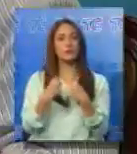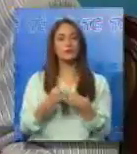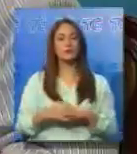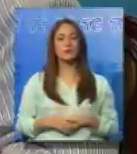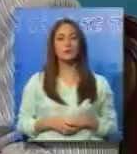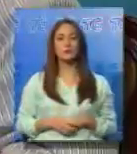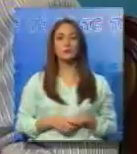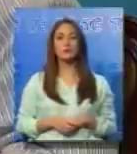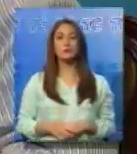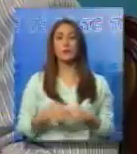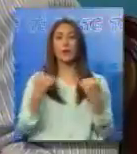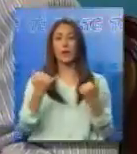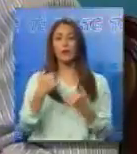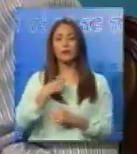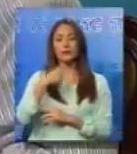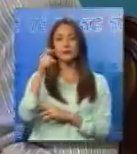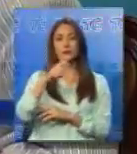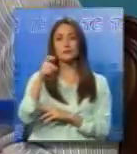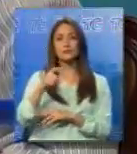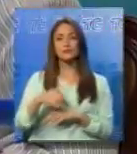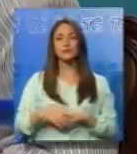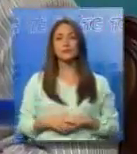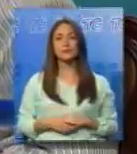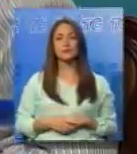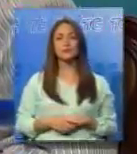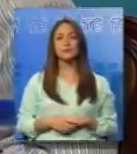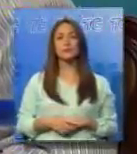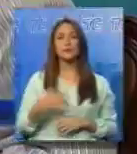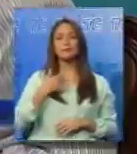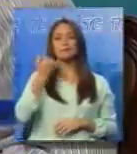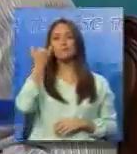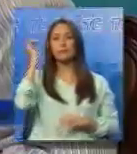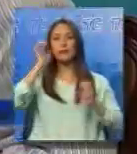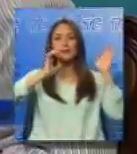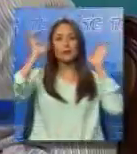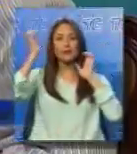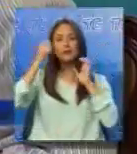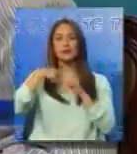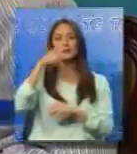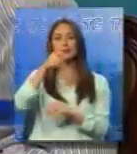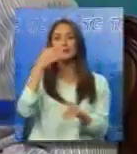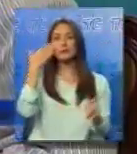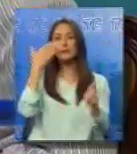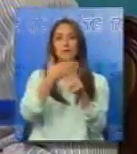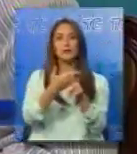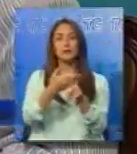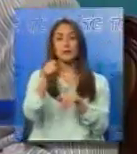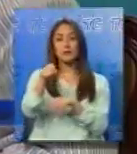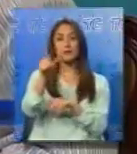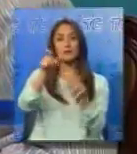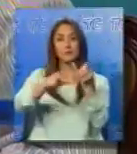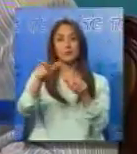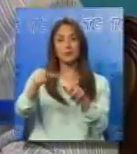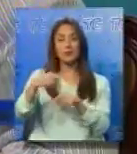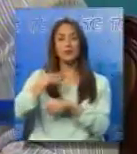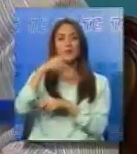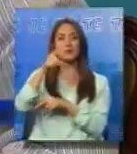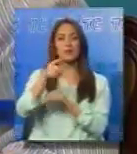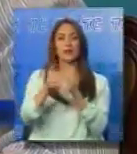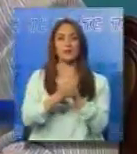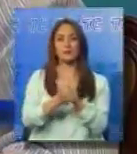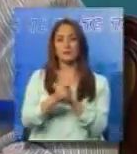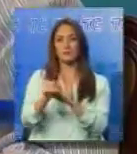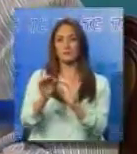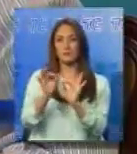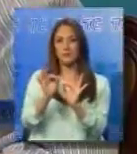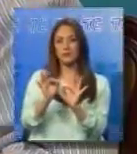que estamos buscando es de generar estrategias de prevención que apunten a que estas personas, primero, que estén